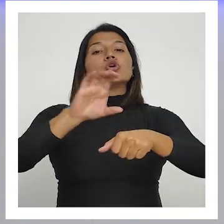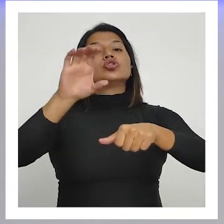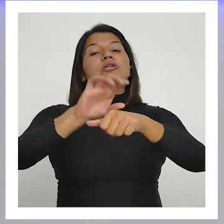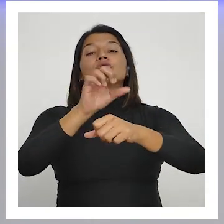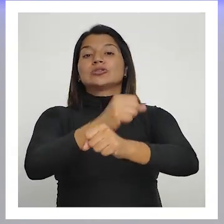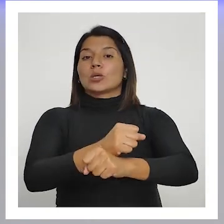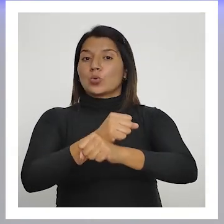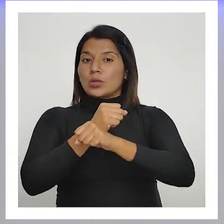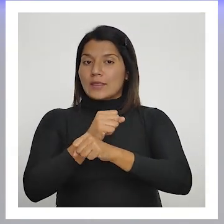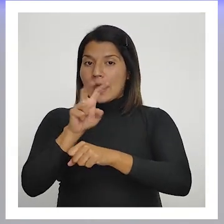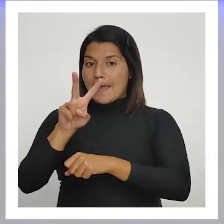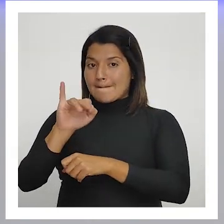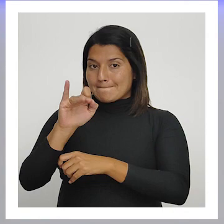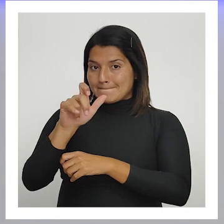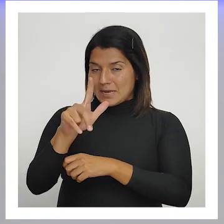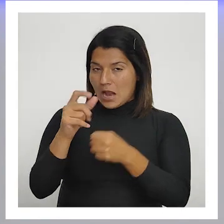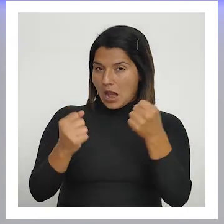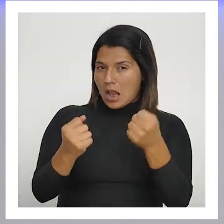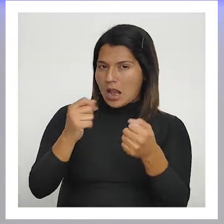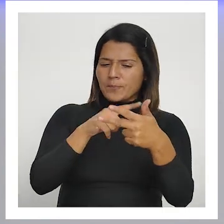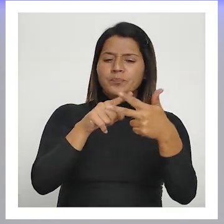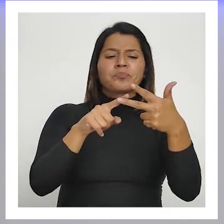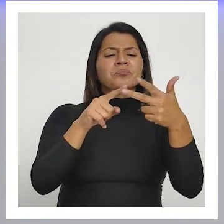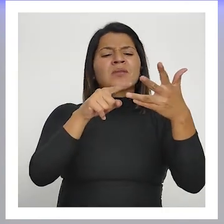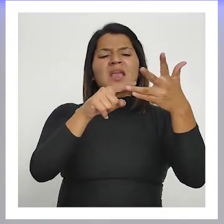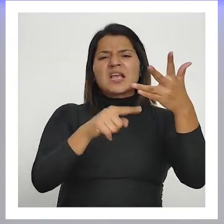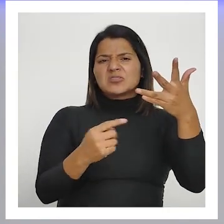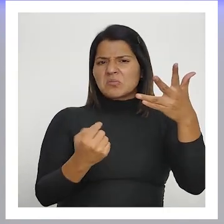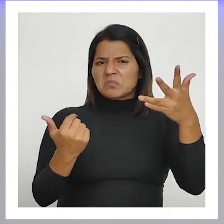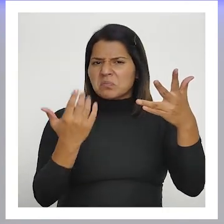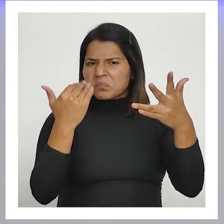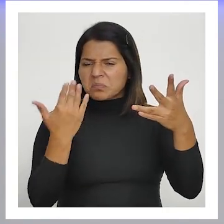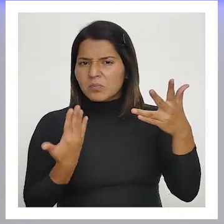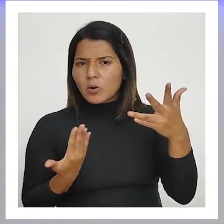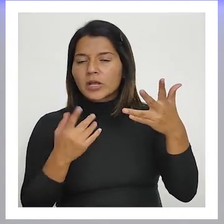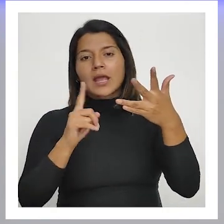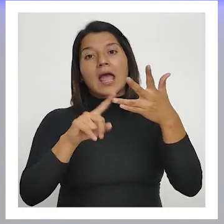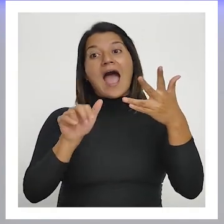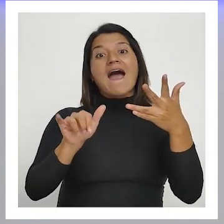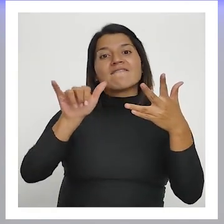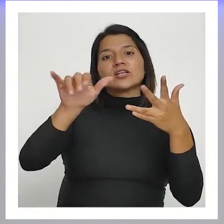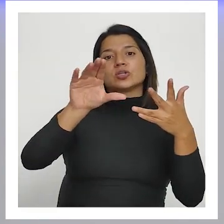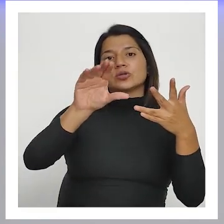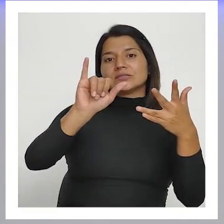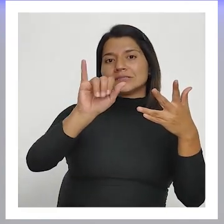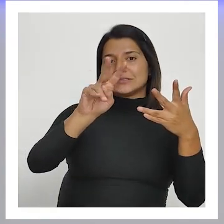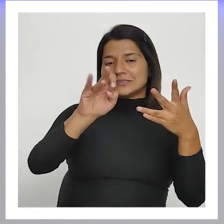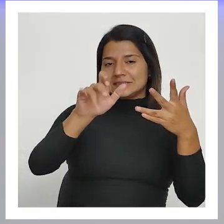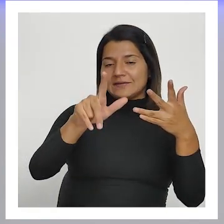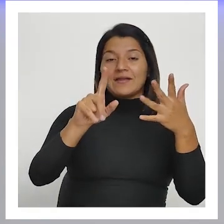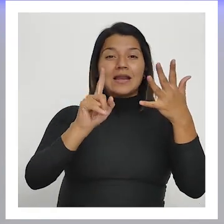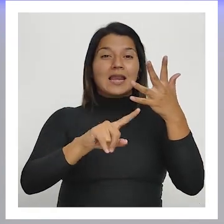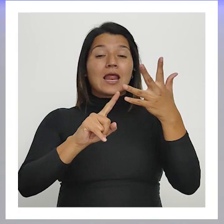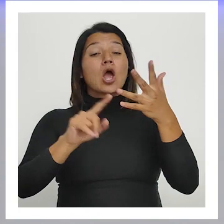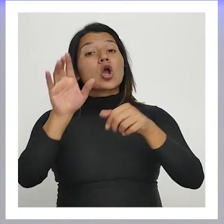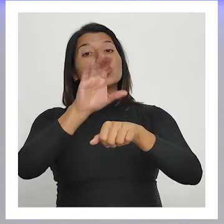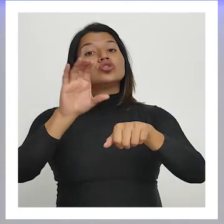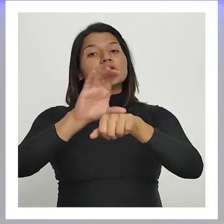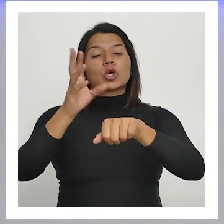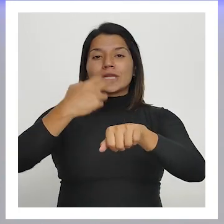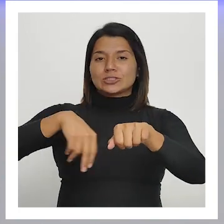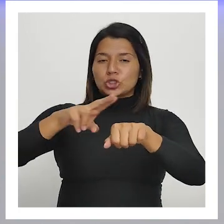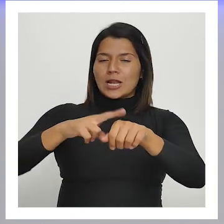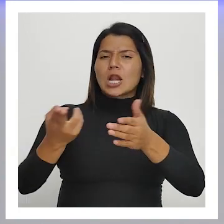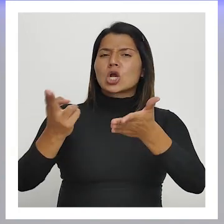Consejo de Seguridad Vial. ¿Por qué quedan por fuera otros 2 consejos? Uno es el Aviación Civil y el otro es el Consejo Nacional